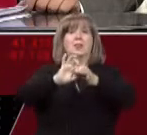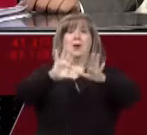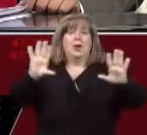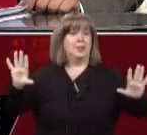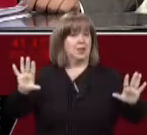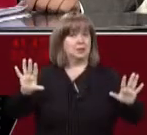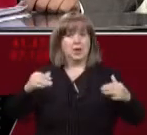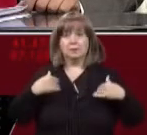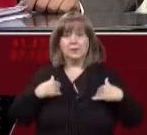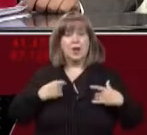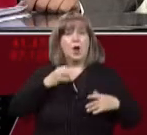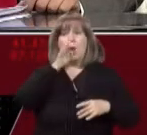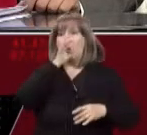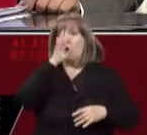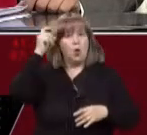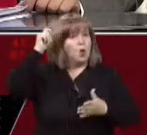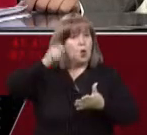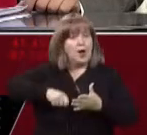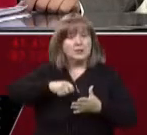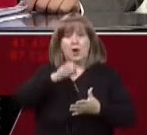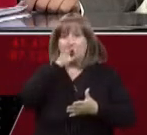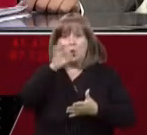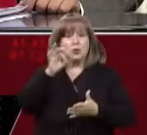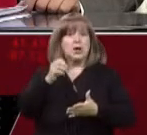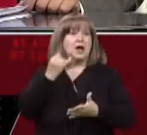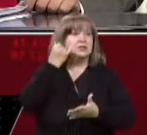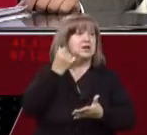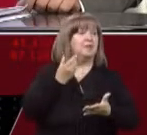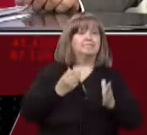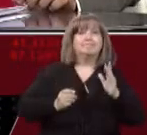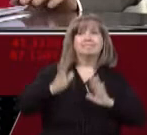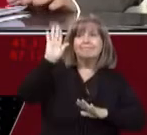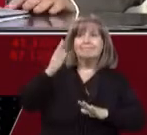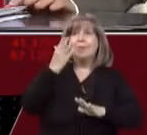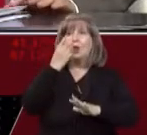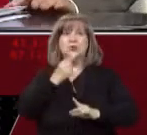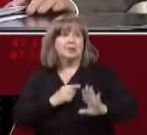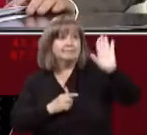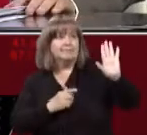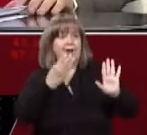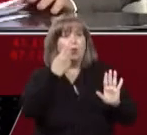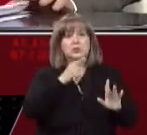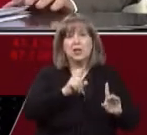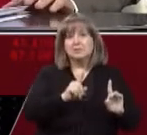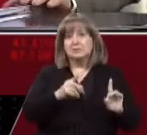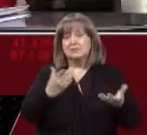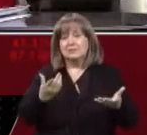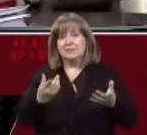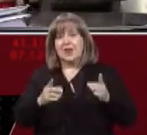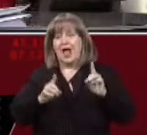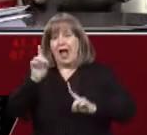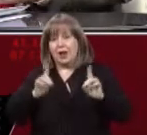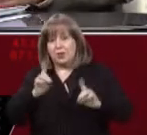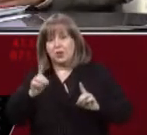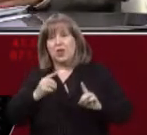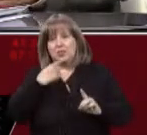tenido nunca alguna pertenencia partidaria directa o evidente. Pero, diputado, pero hay otros que sí. Más allá de que se